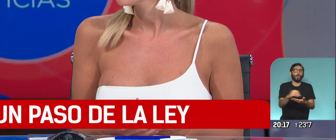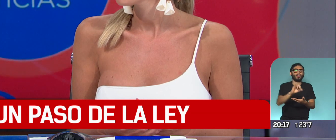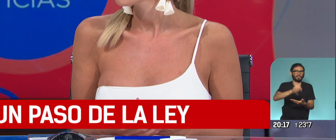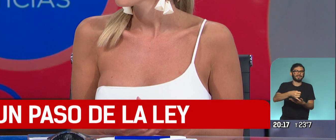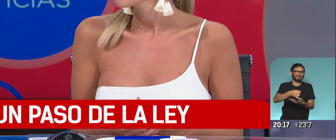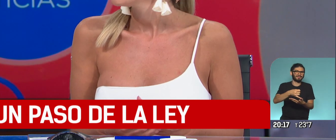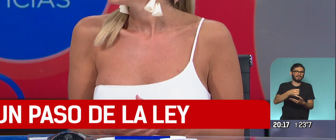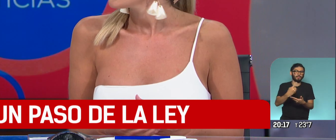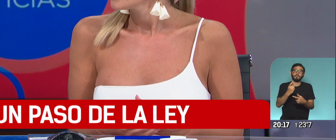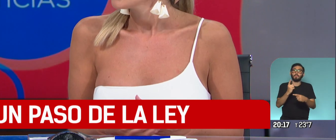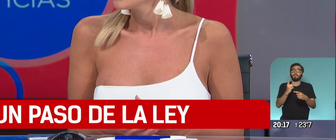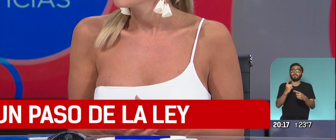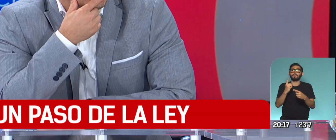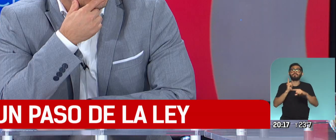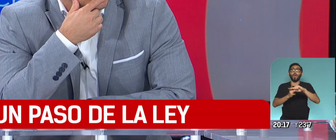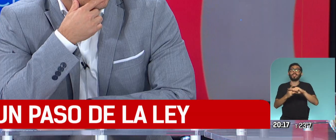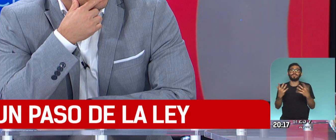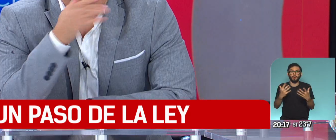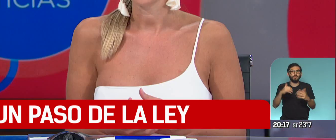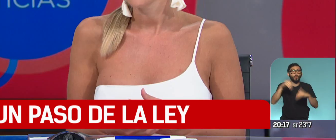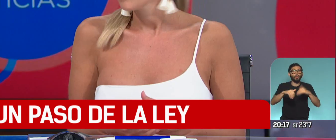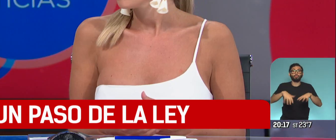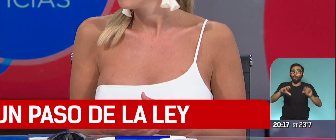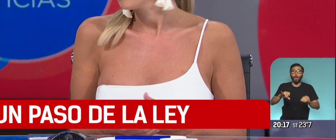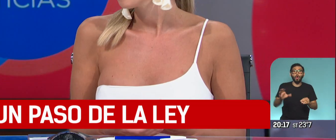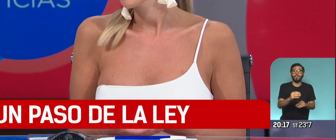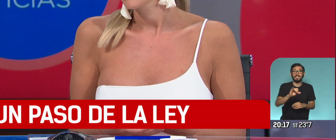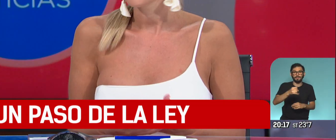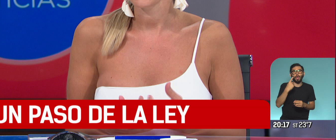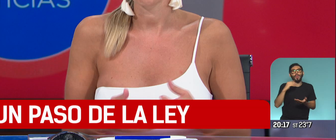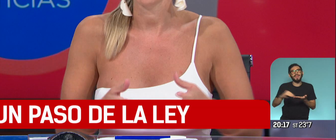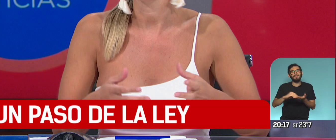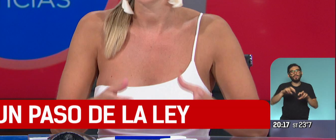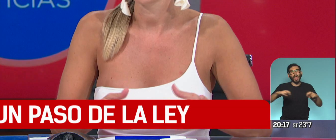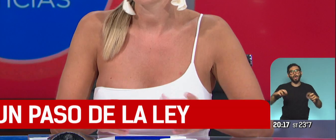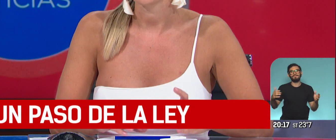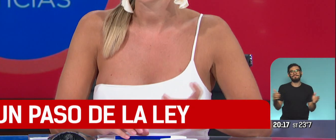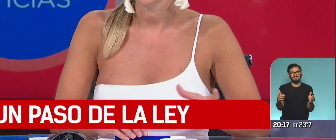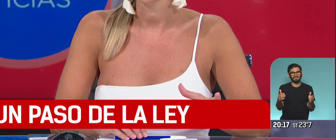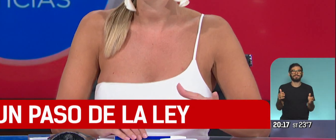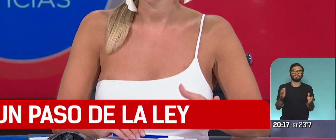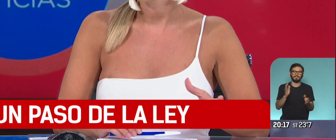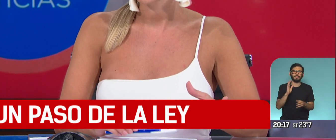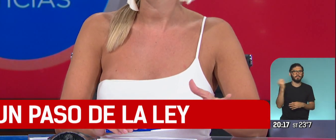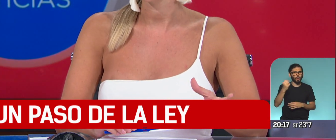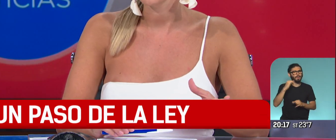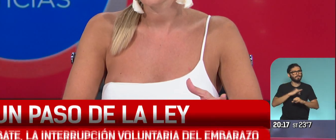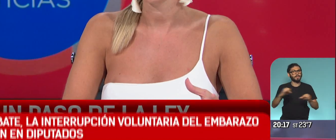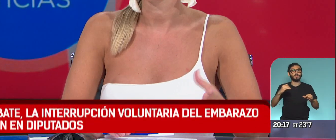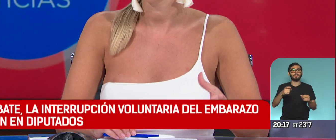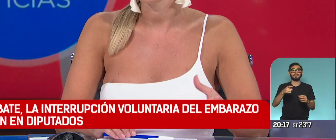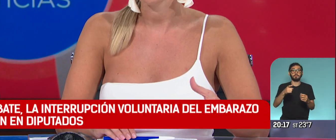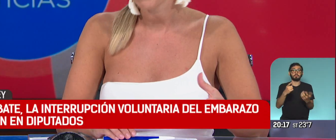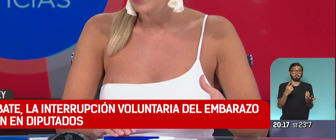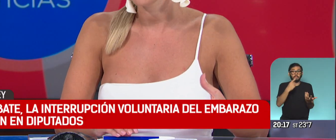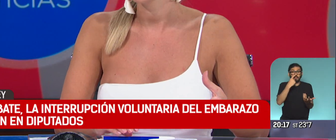fue positiva, fue la unanimidad al momento del voto. Claro. Con menor cantidad de diputados a esa altura. Sí, pero bueno, para destacar que hay una iniciativa que